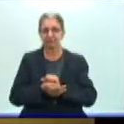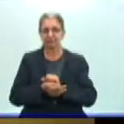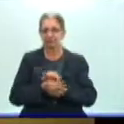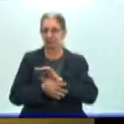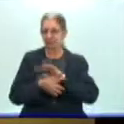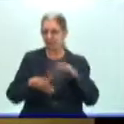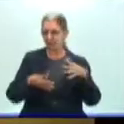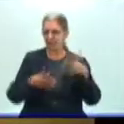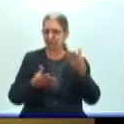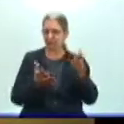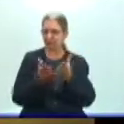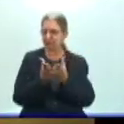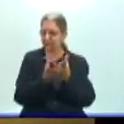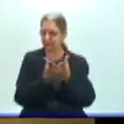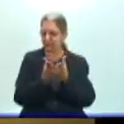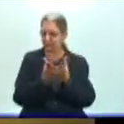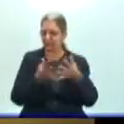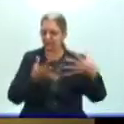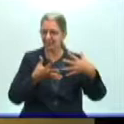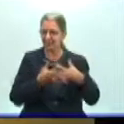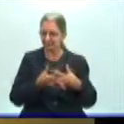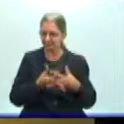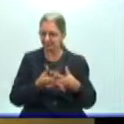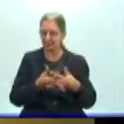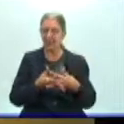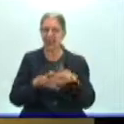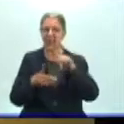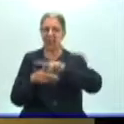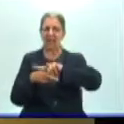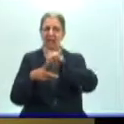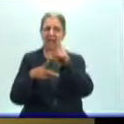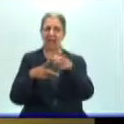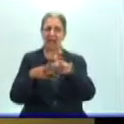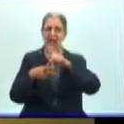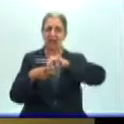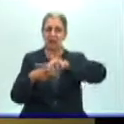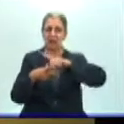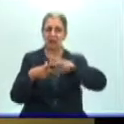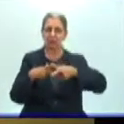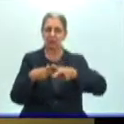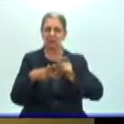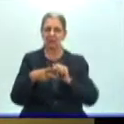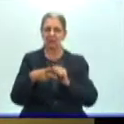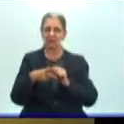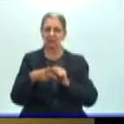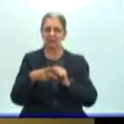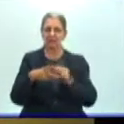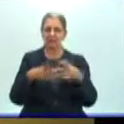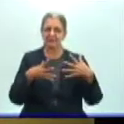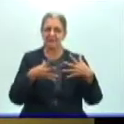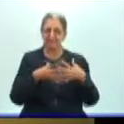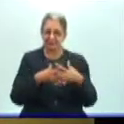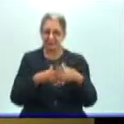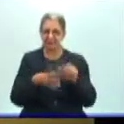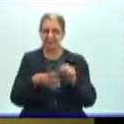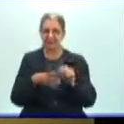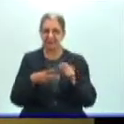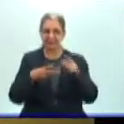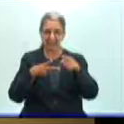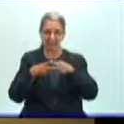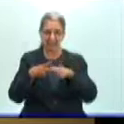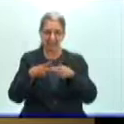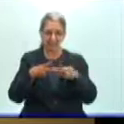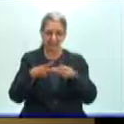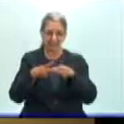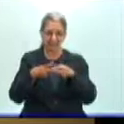arcos correspondientes. Y además, aquellas relaciones que se establecen entre estos 3 tipos de ángulos, si